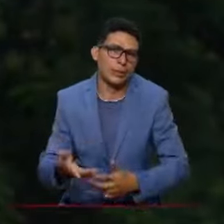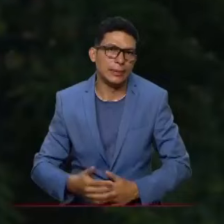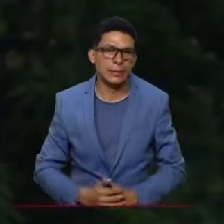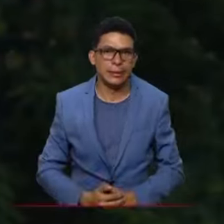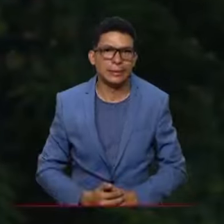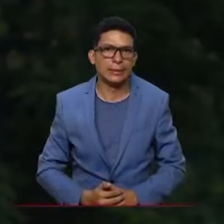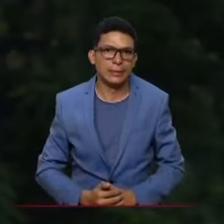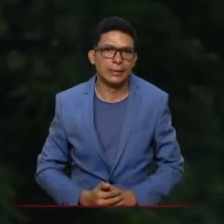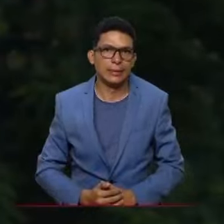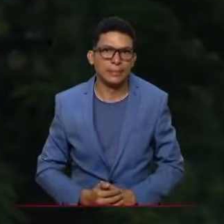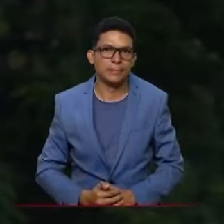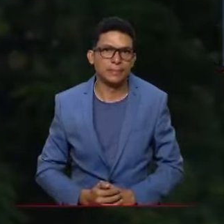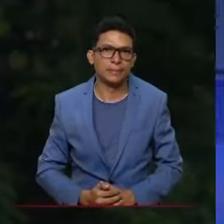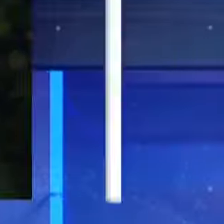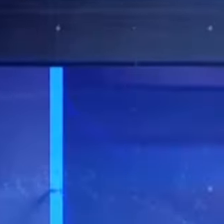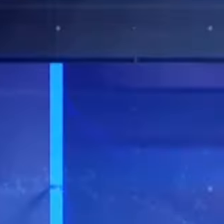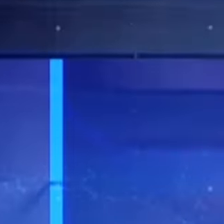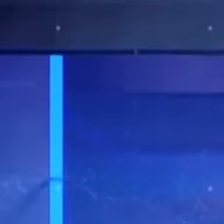emergencia.